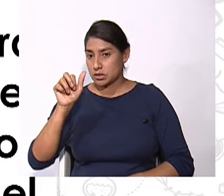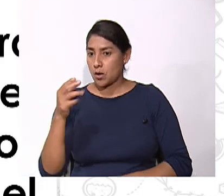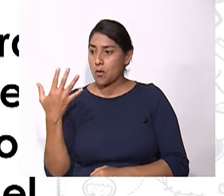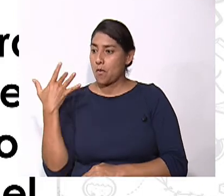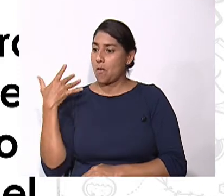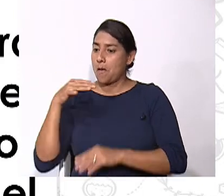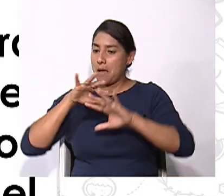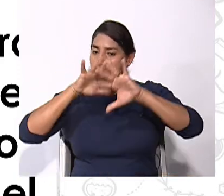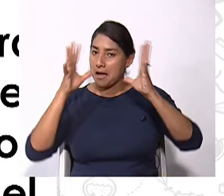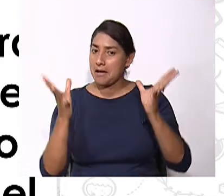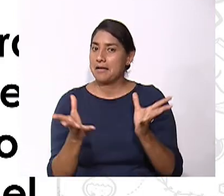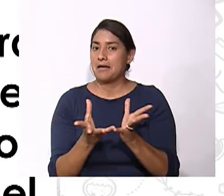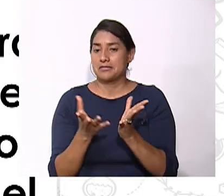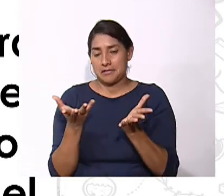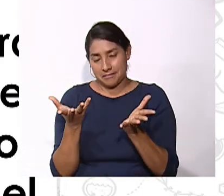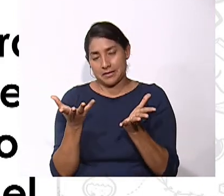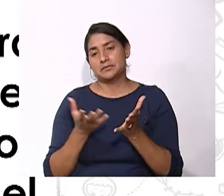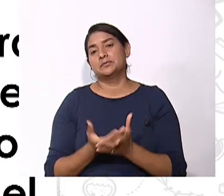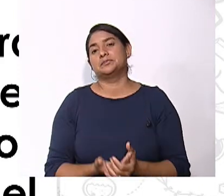el planeta Tierra.